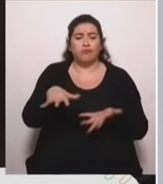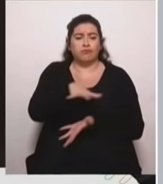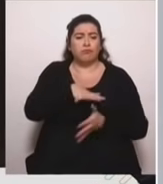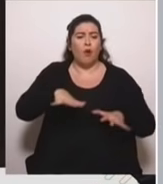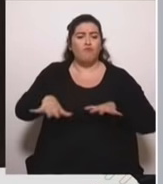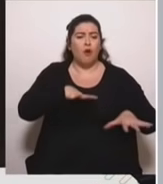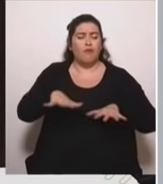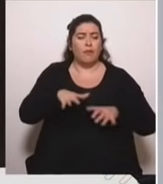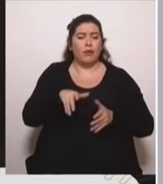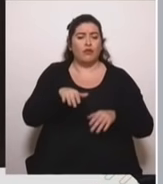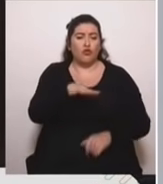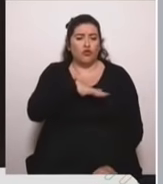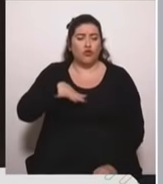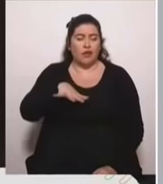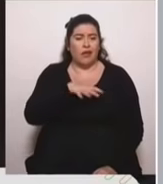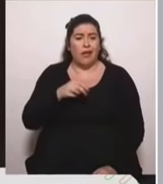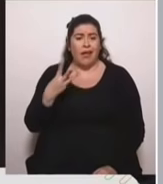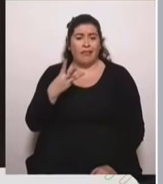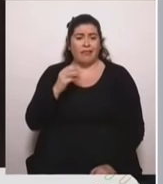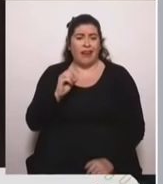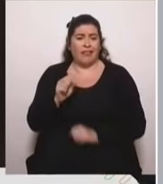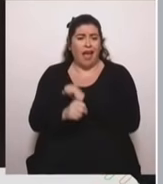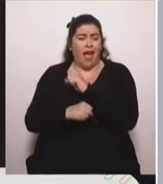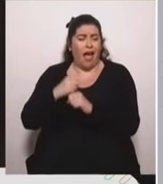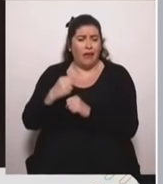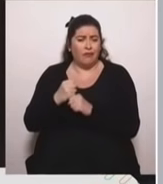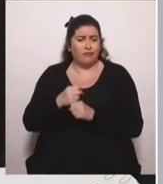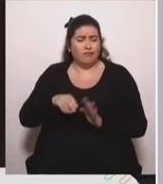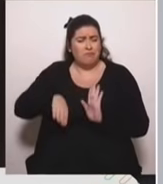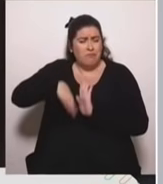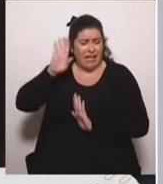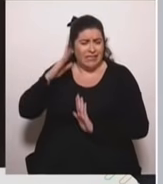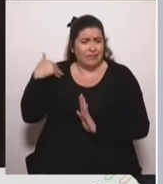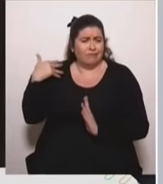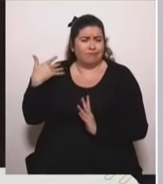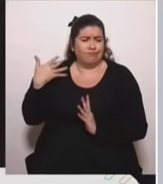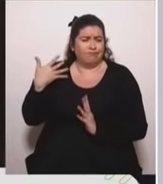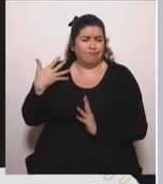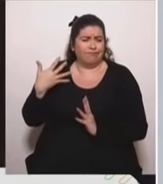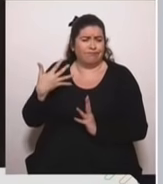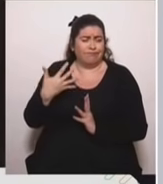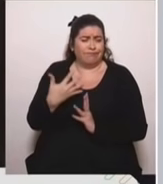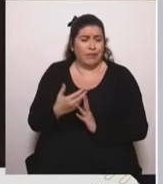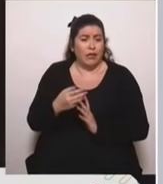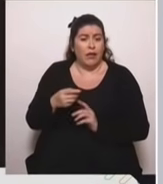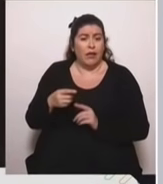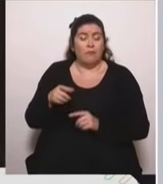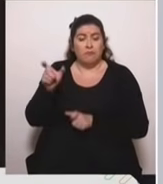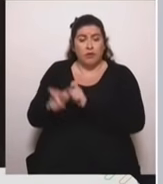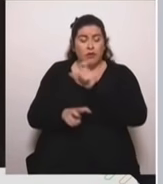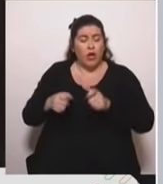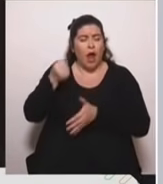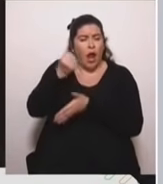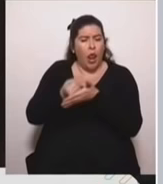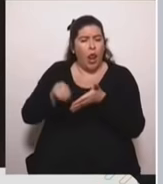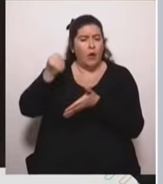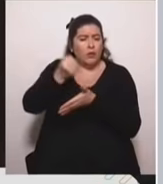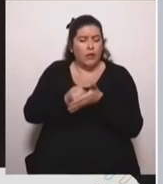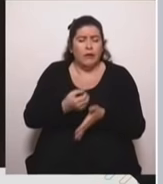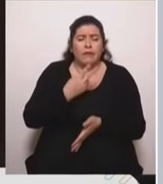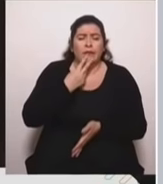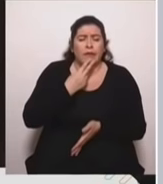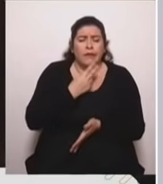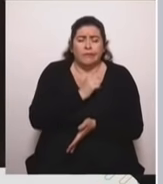Pero desde esa perspectiva, claramente, la Convención Constitucional también es un órgano constituido, en la medida